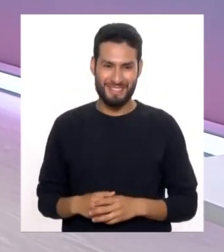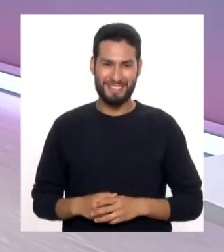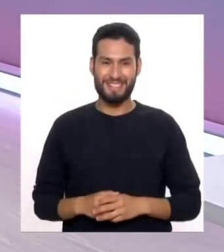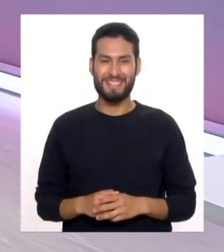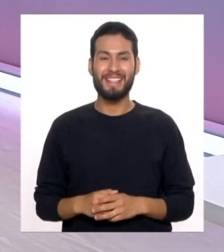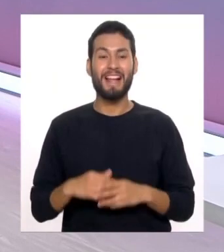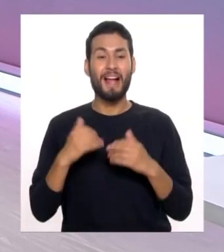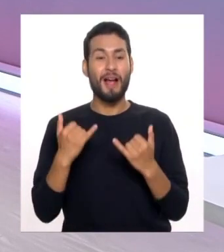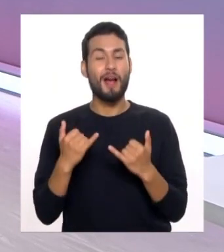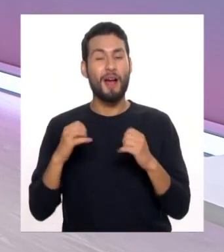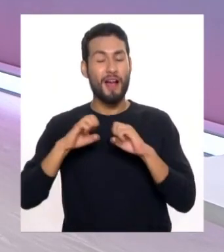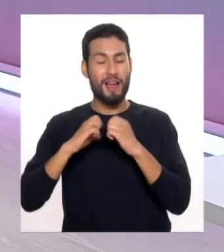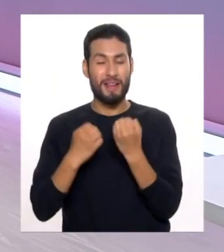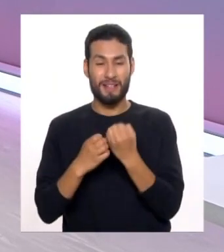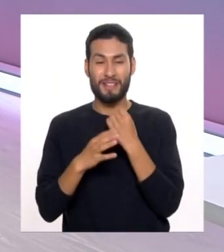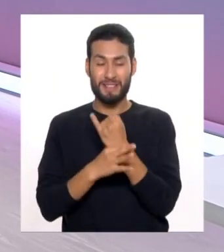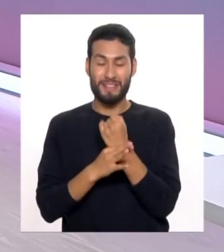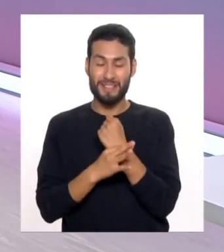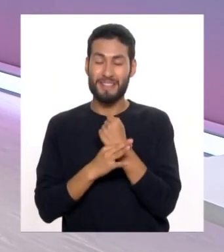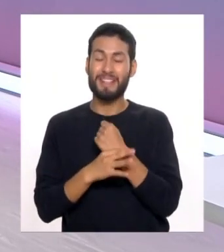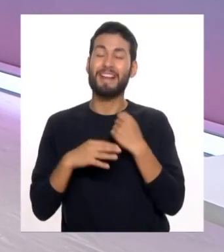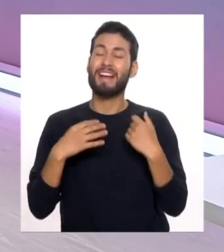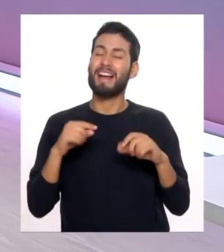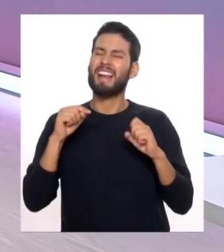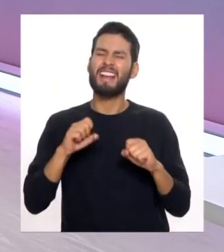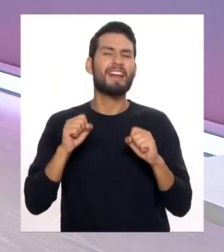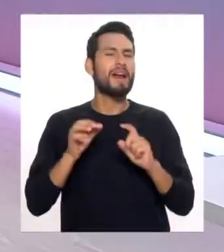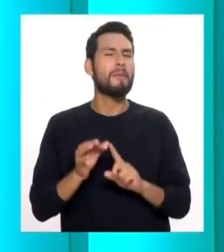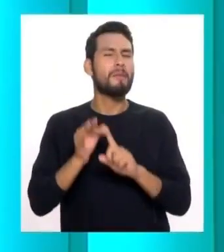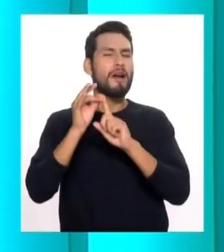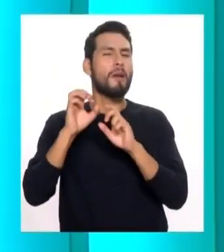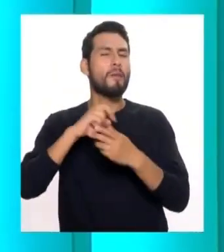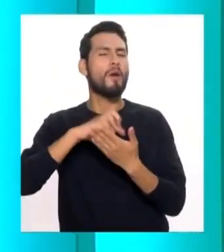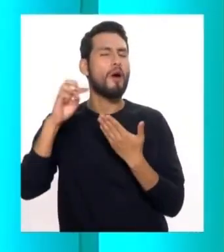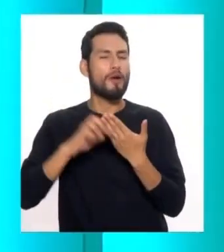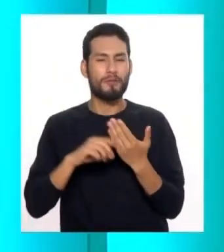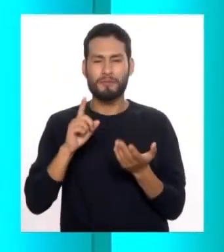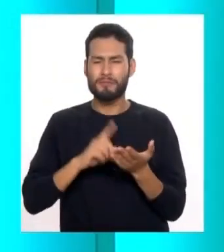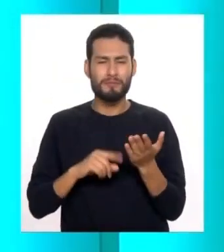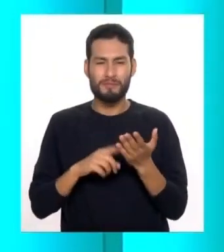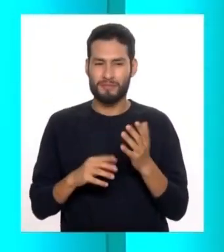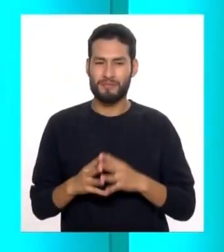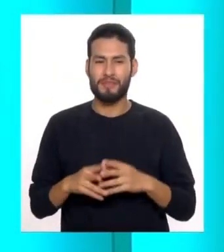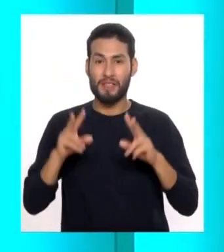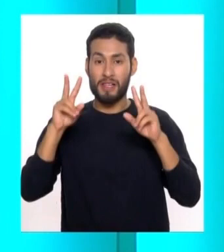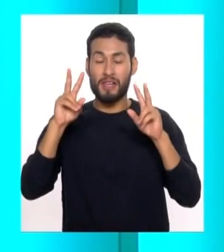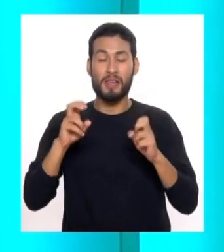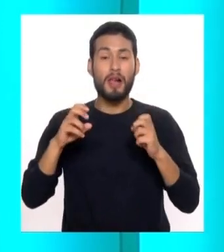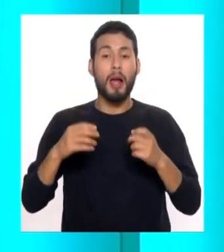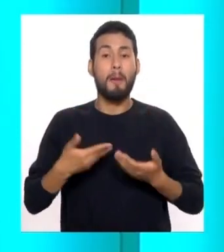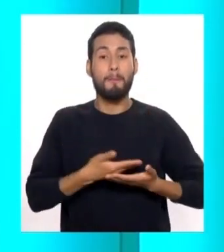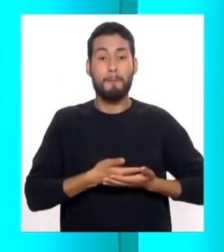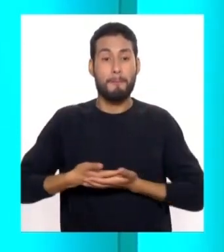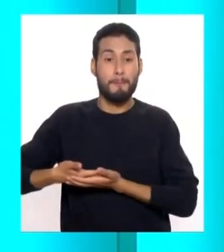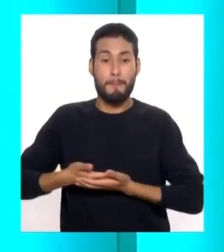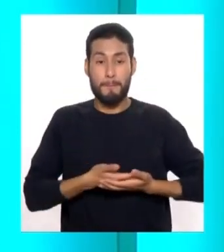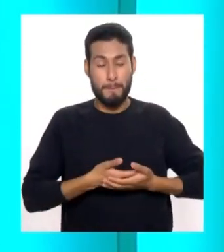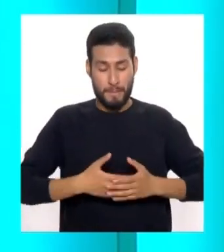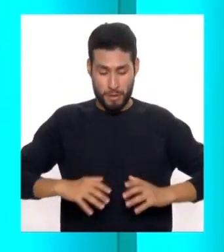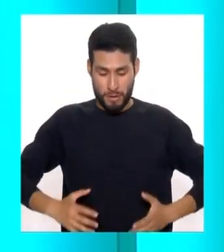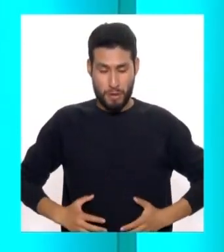Cuerpo Médico tiene un programa realmente especial. Hoy vamos a hablar acerca de la cirugía fetal, un